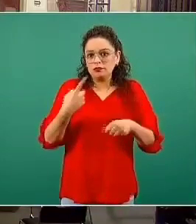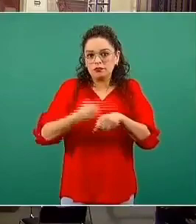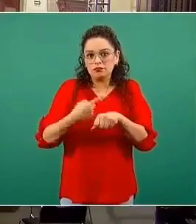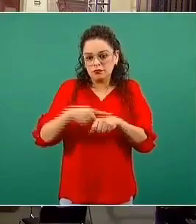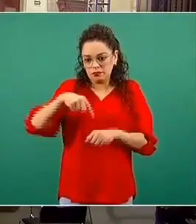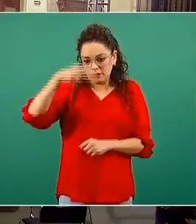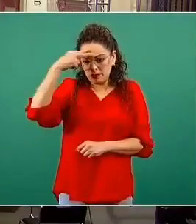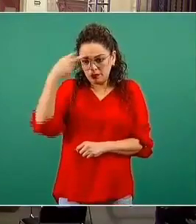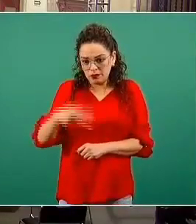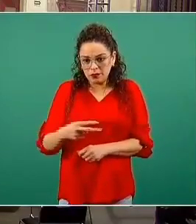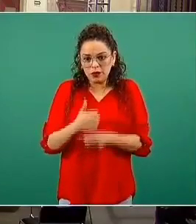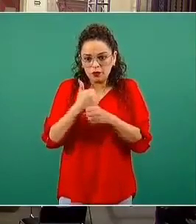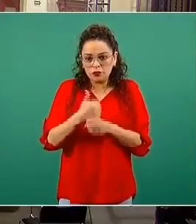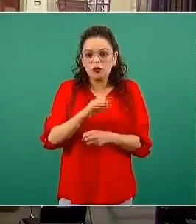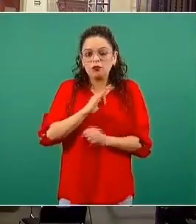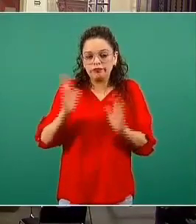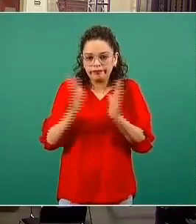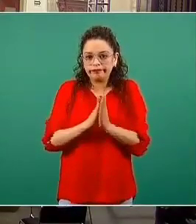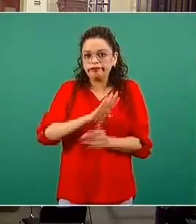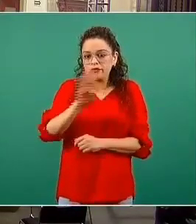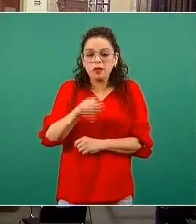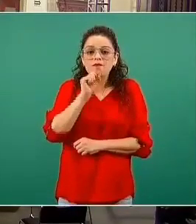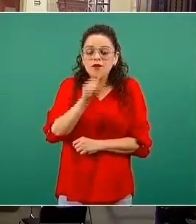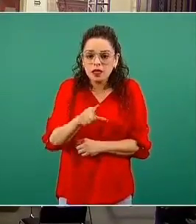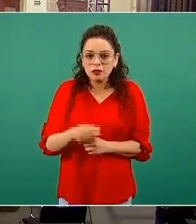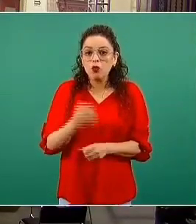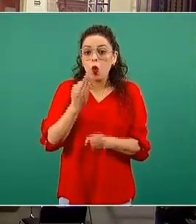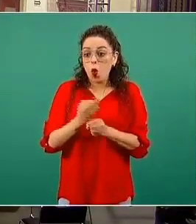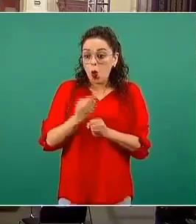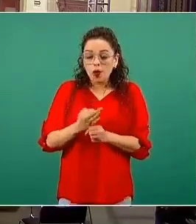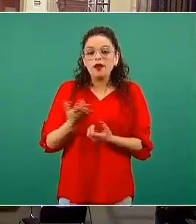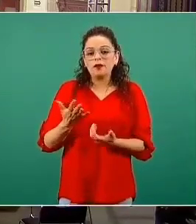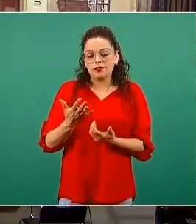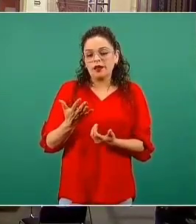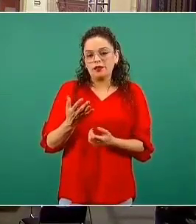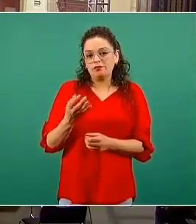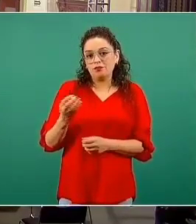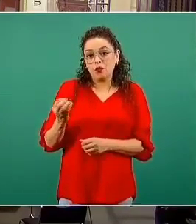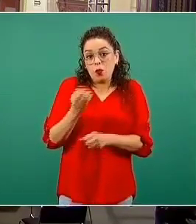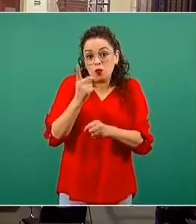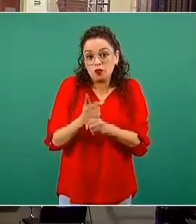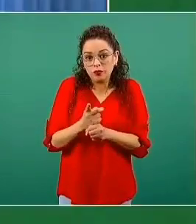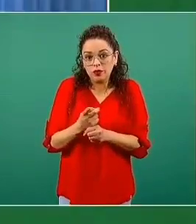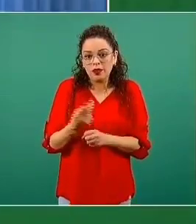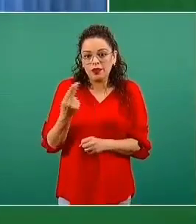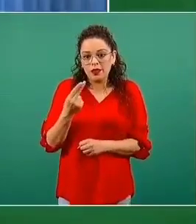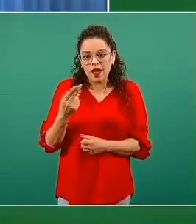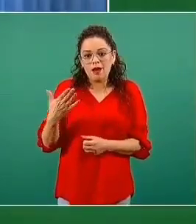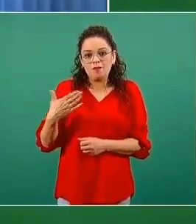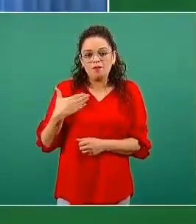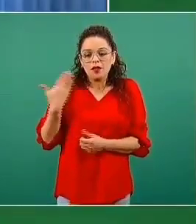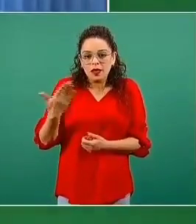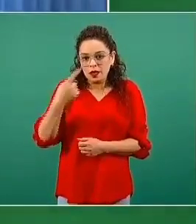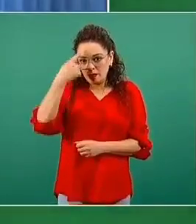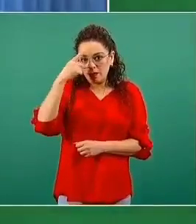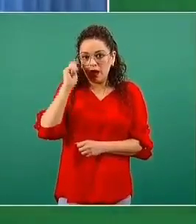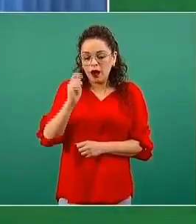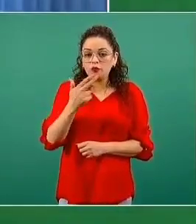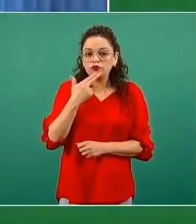diría que hay que aprovechar la oportunidad que nos da esta respuesta proactiva